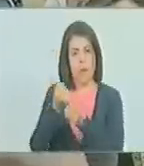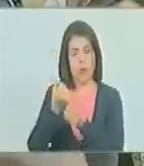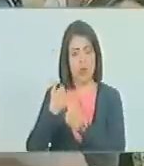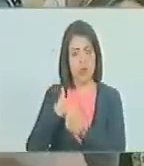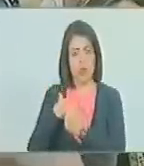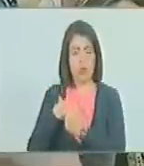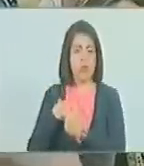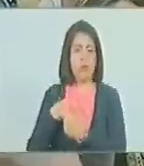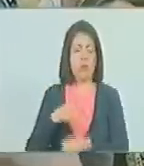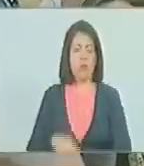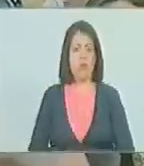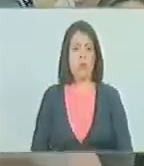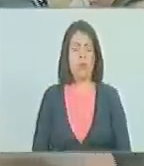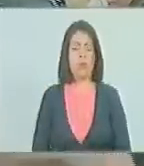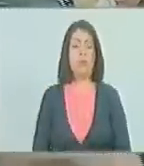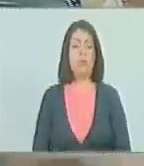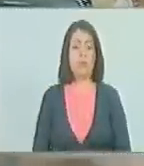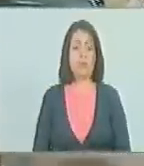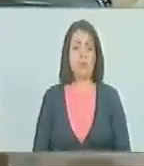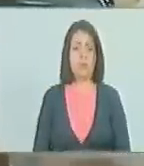y